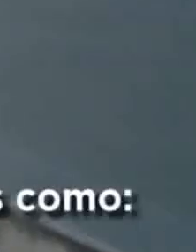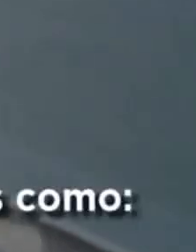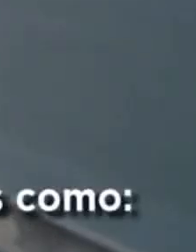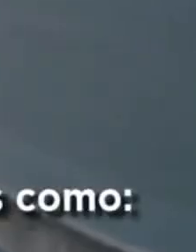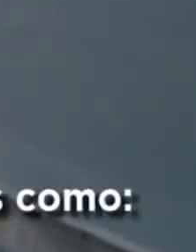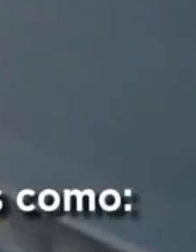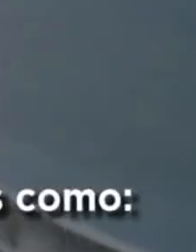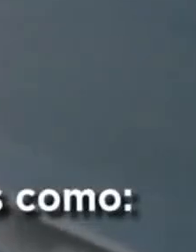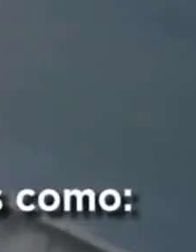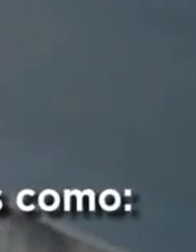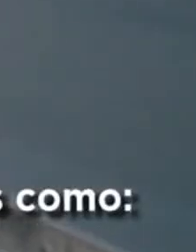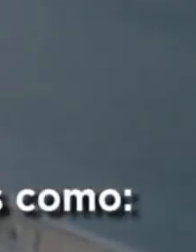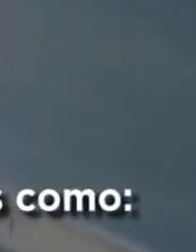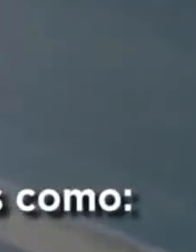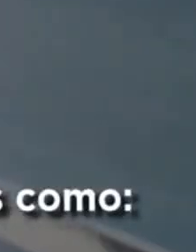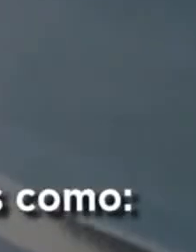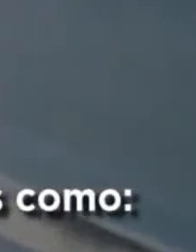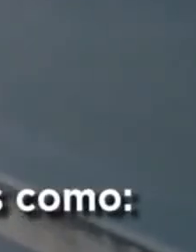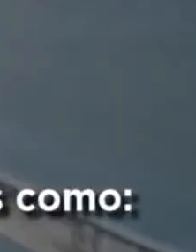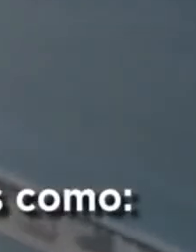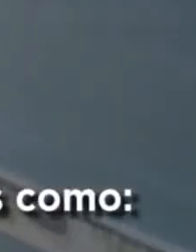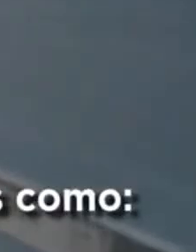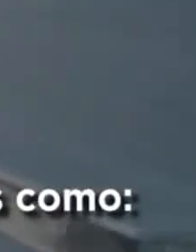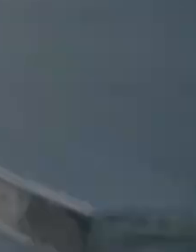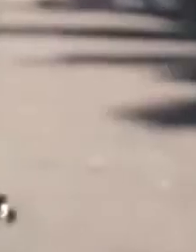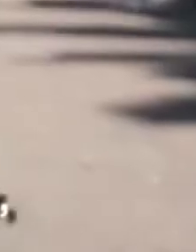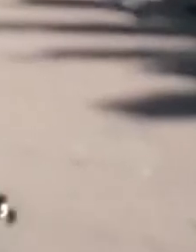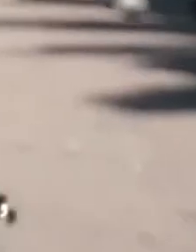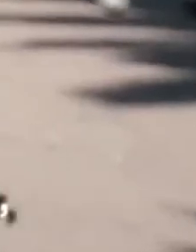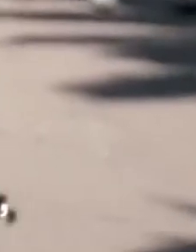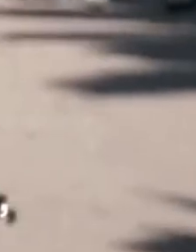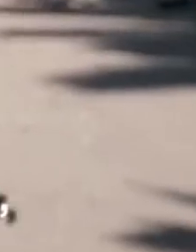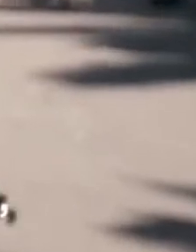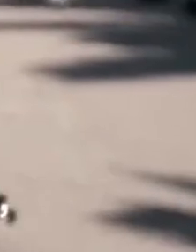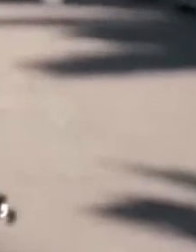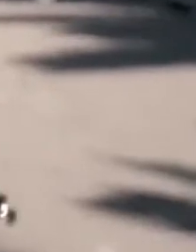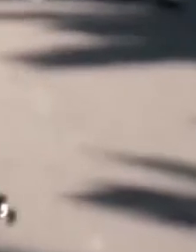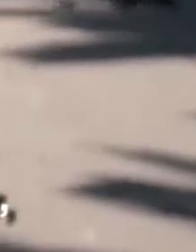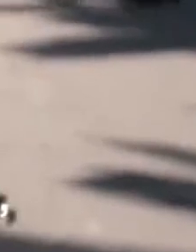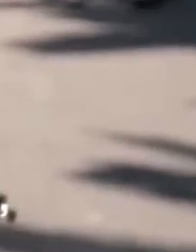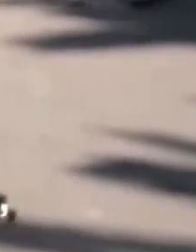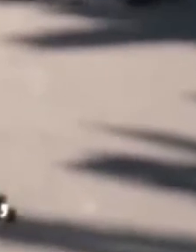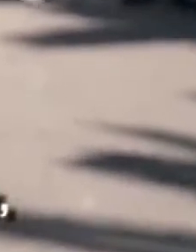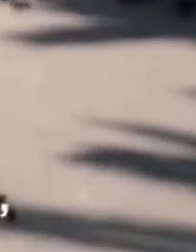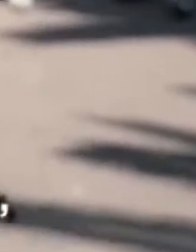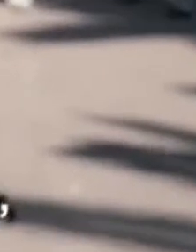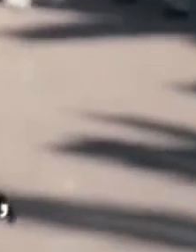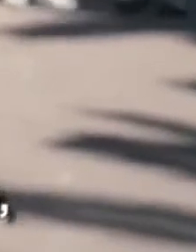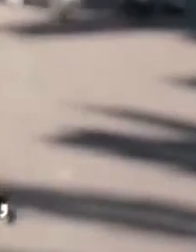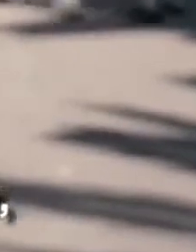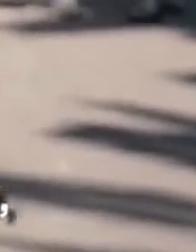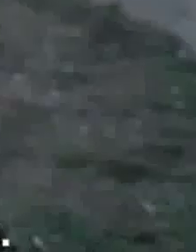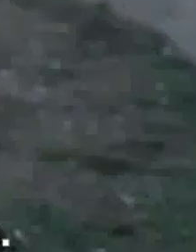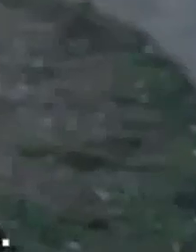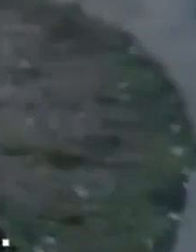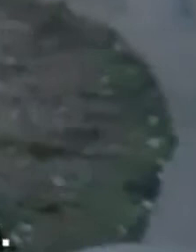general. Pero para esto debemos desarrollar una serie de habilidades tales como saber crear, editar y compartir contenidos digitales